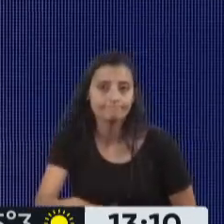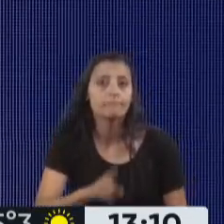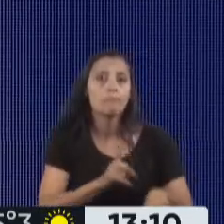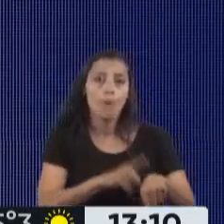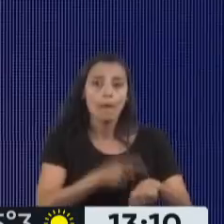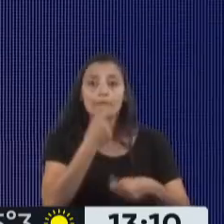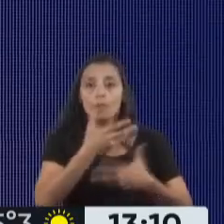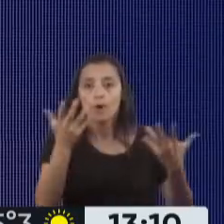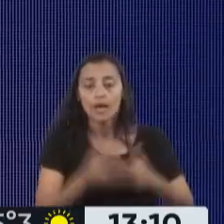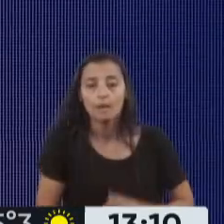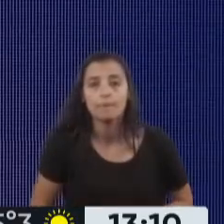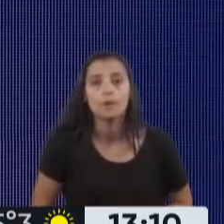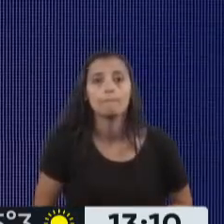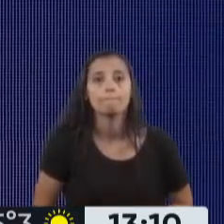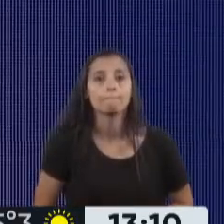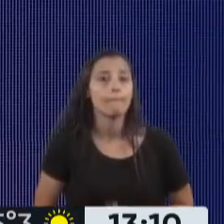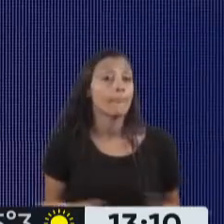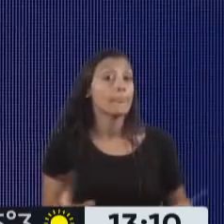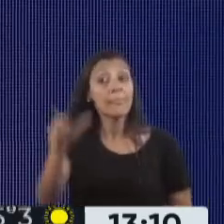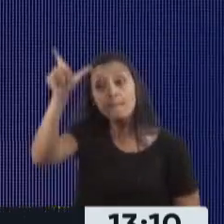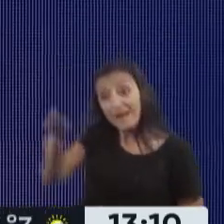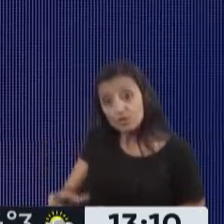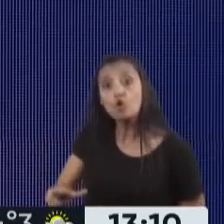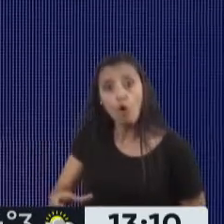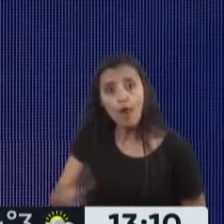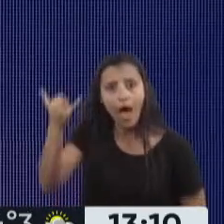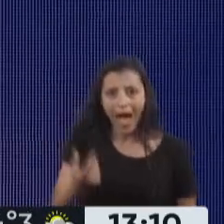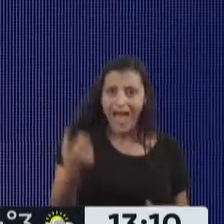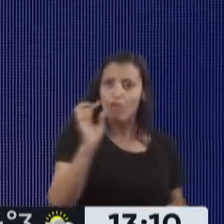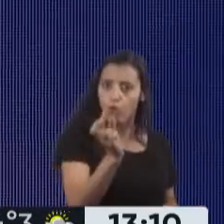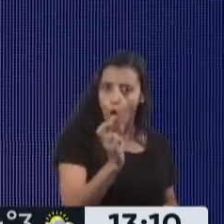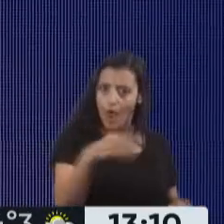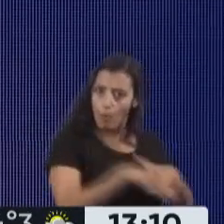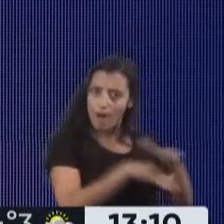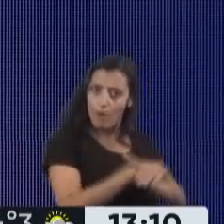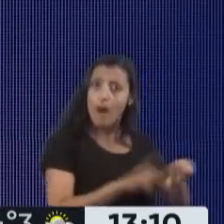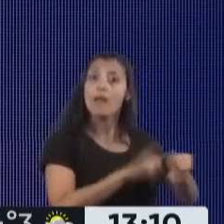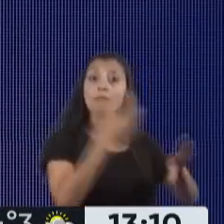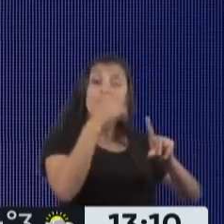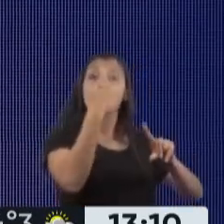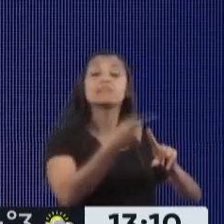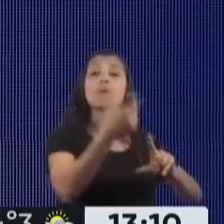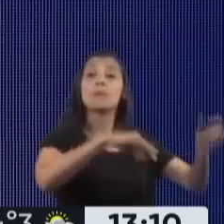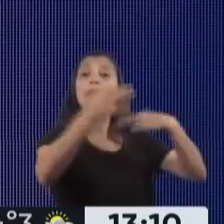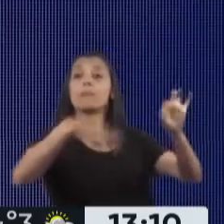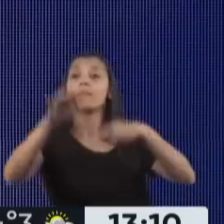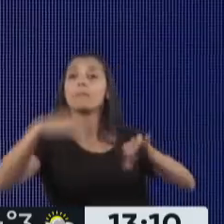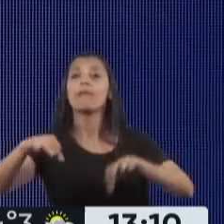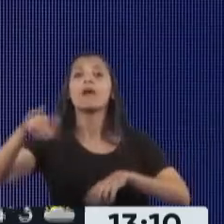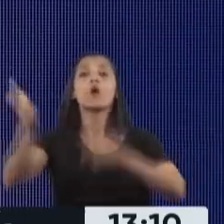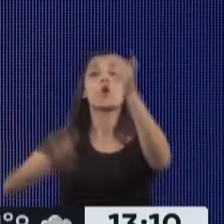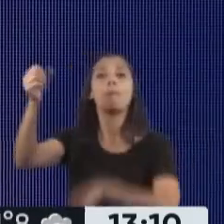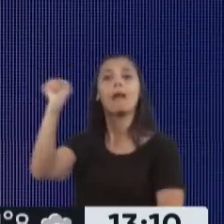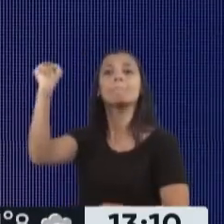cuando alguien, digamos, va y vende los dólares, o dicho de otra manera, le compra pesos al Banco